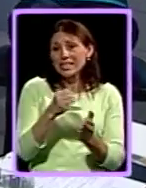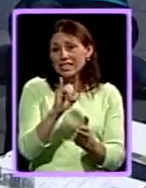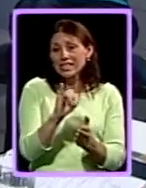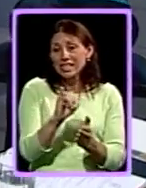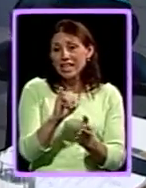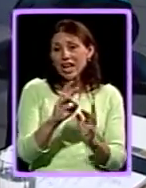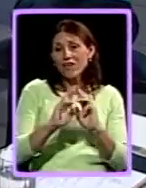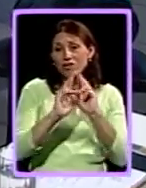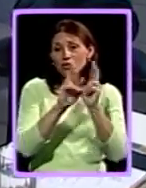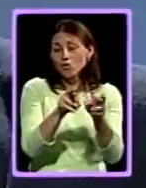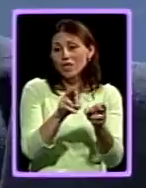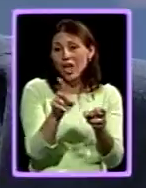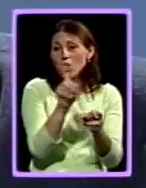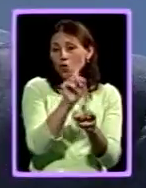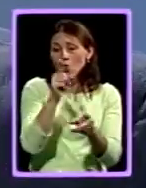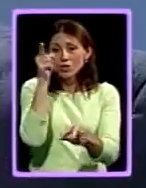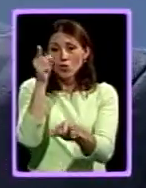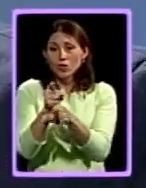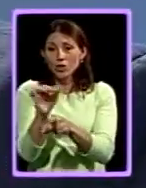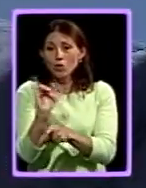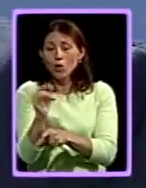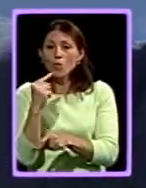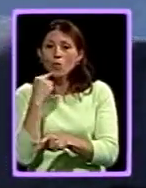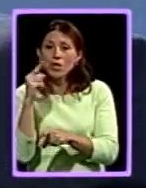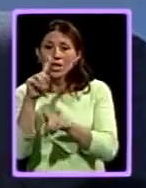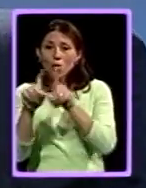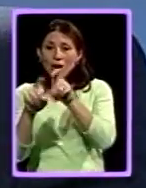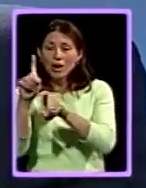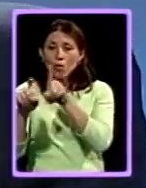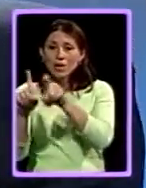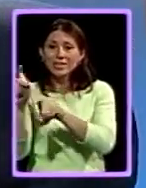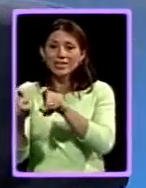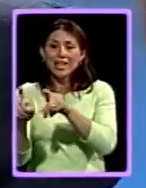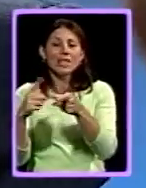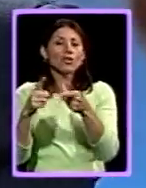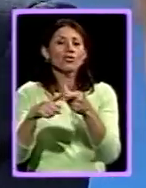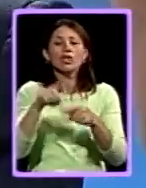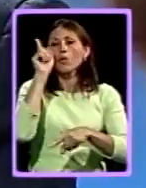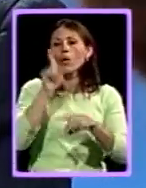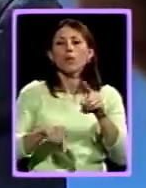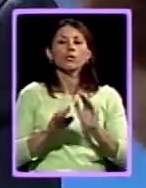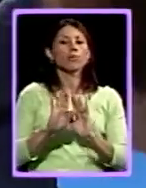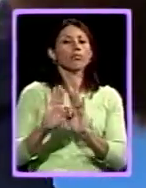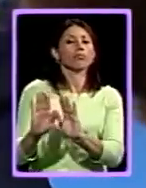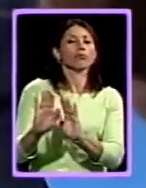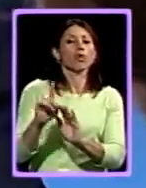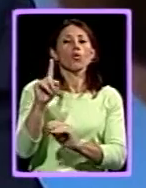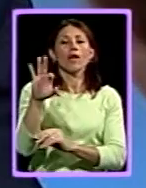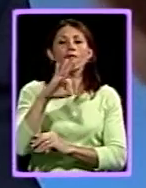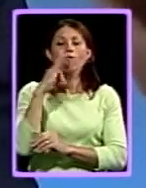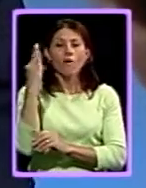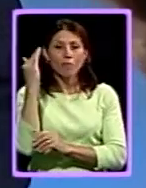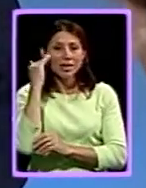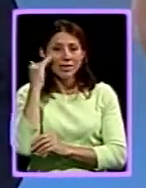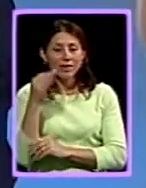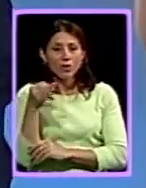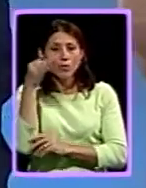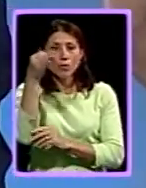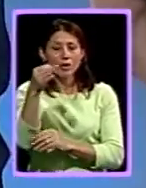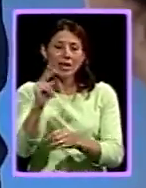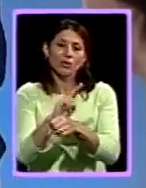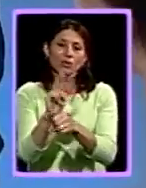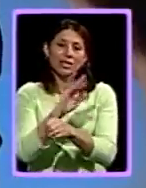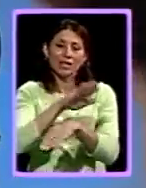se dio, no descartar de plano un instrumento que es utilizado en todo el mundo y que todavía tiene mucho que darnos,